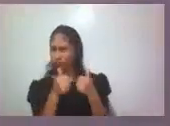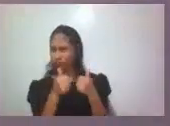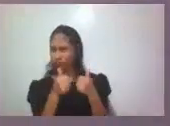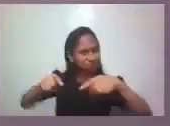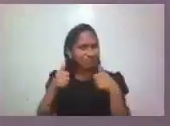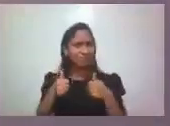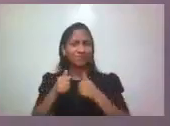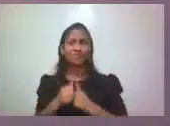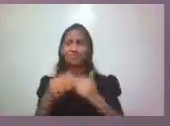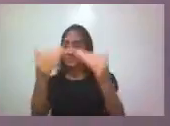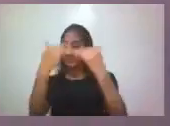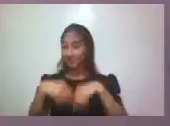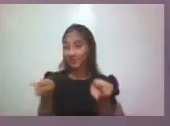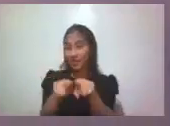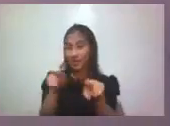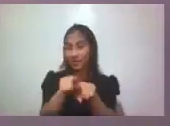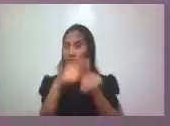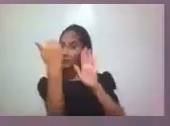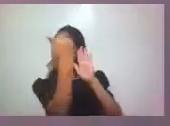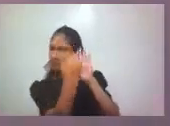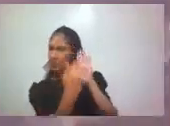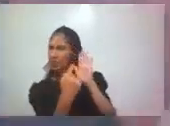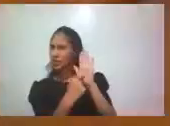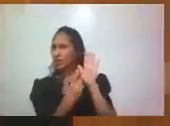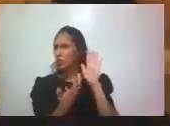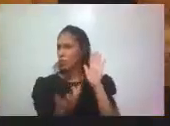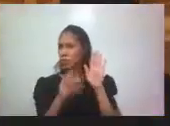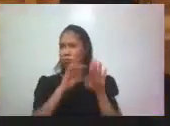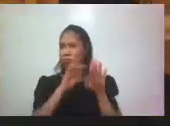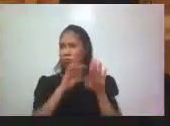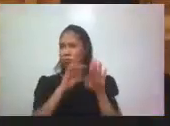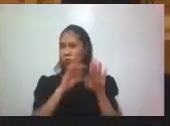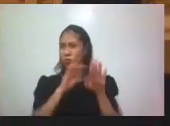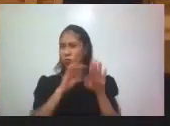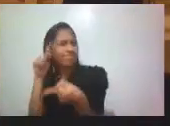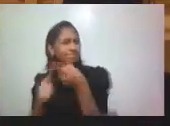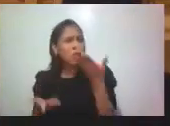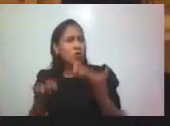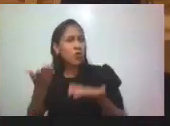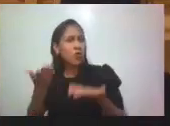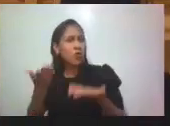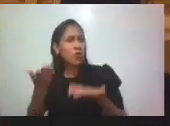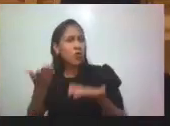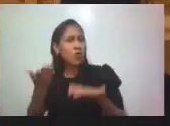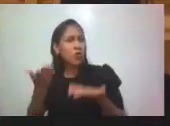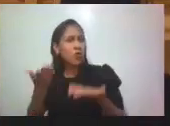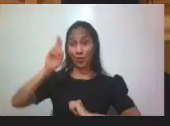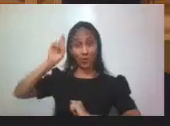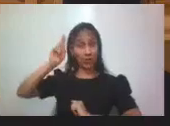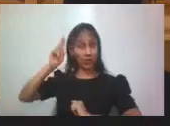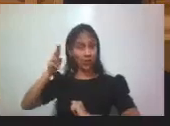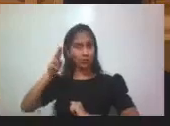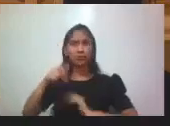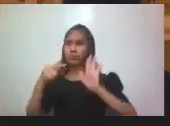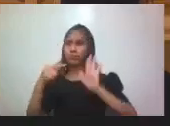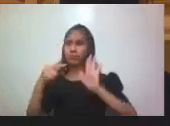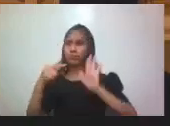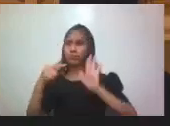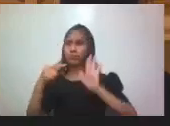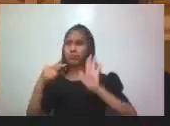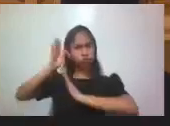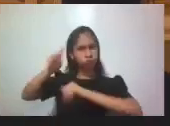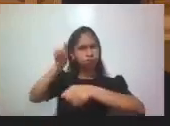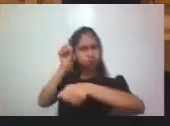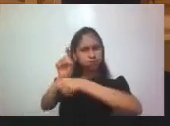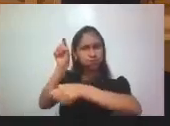Por eso, en la Agenda Indígena del SENACE nos hemos planteado reforzar los conocimientos de las organizaciones indígenas sobre